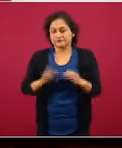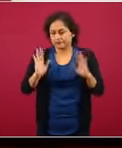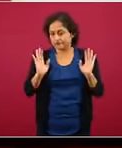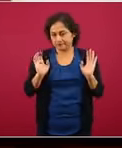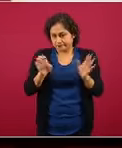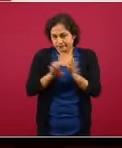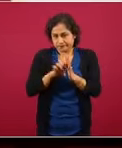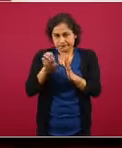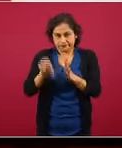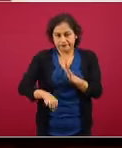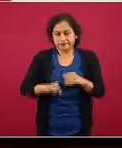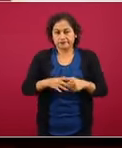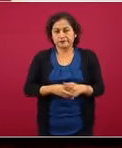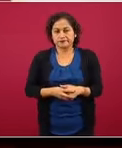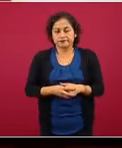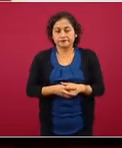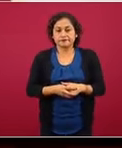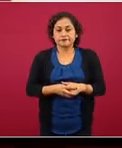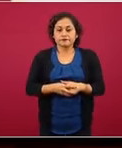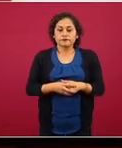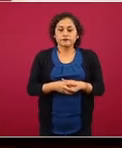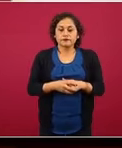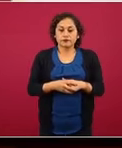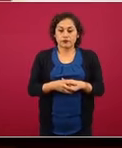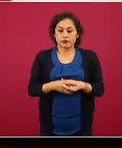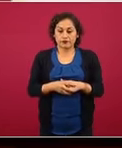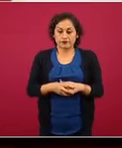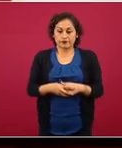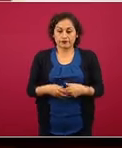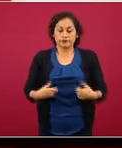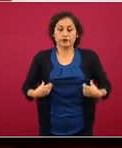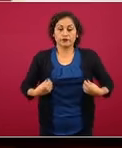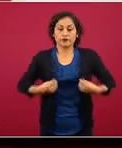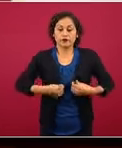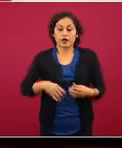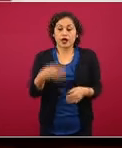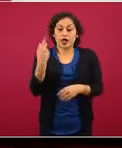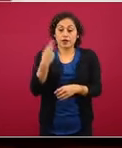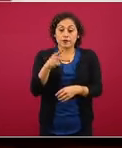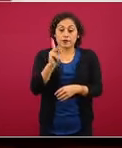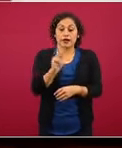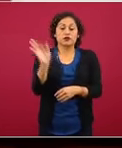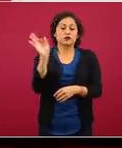por poner cualquier ejemplo. Si estos eventos